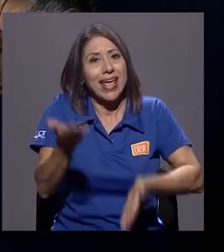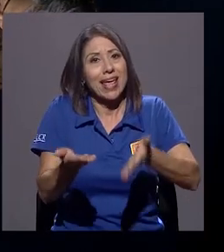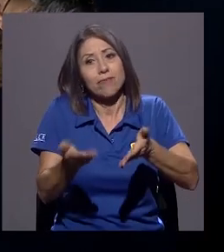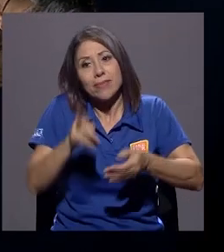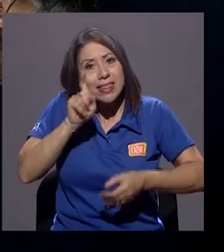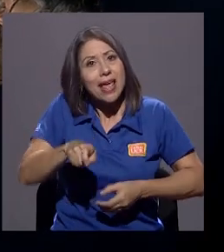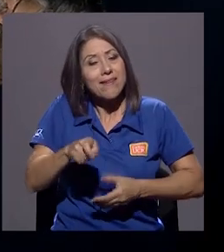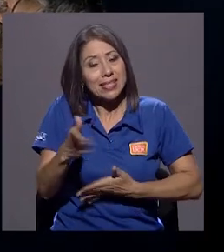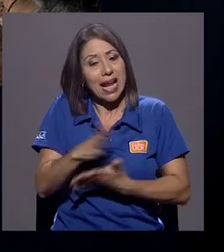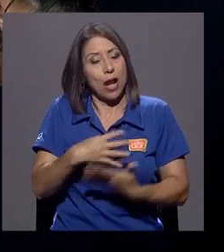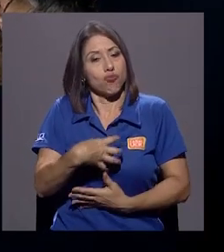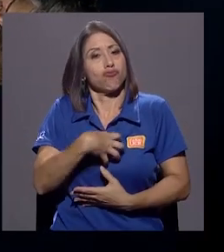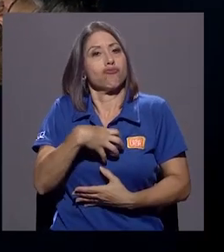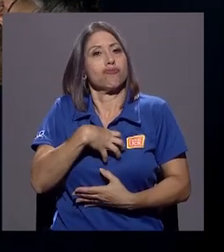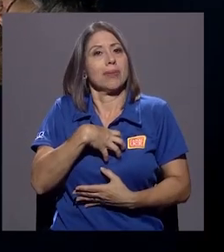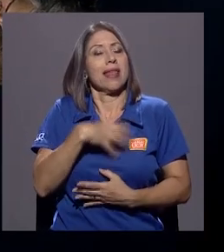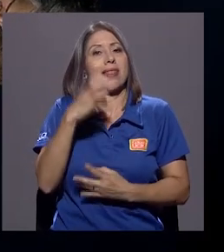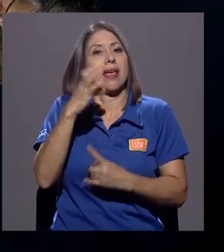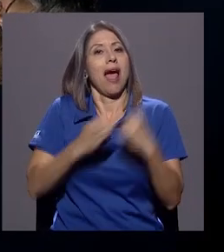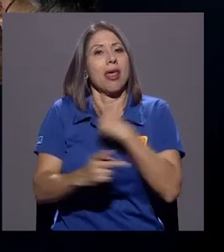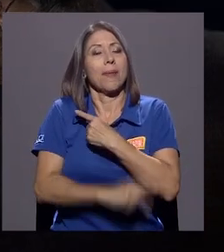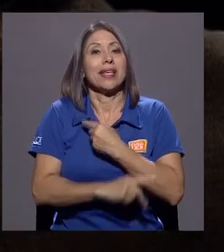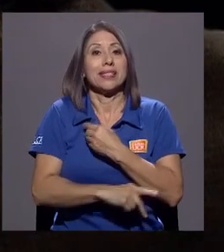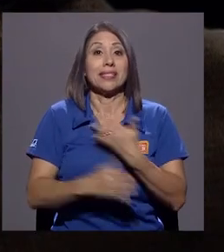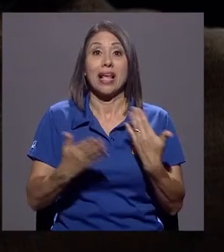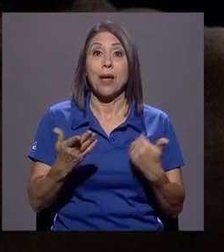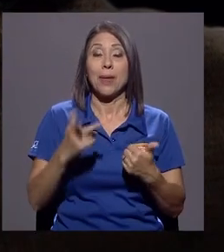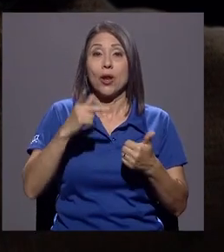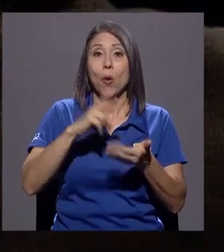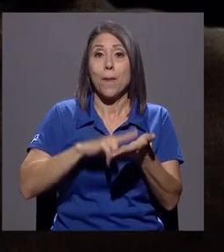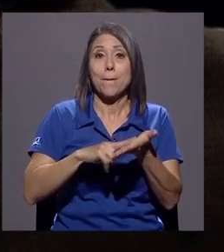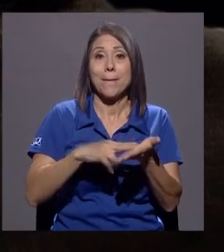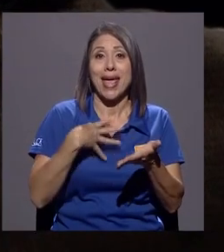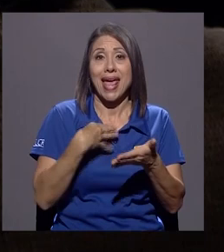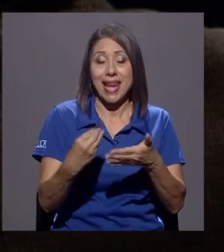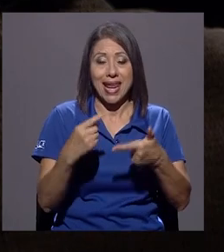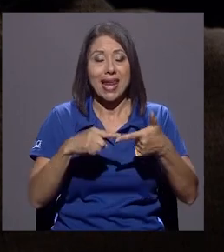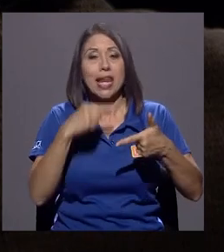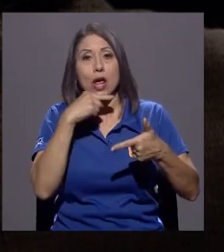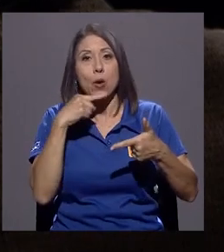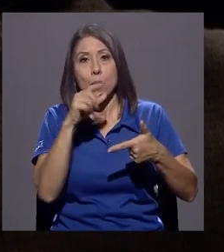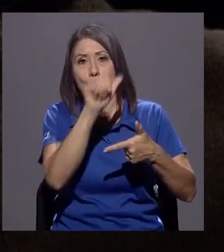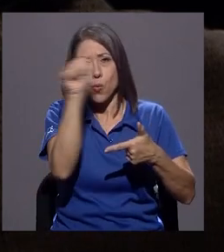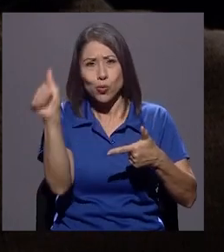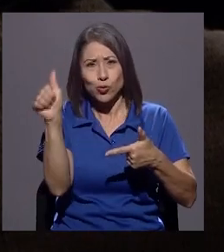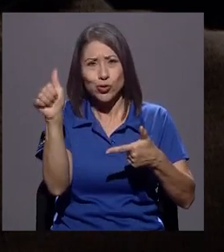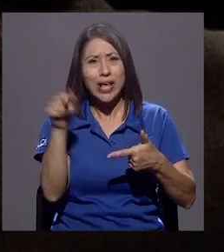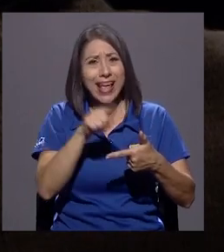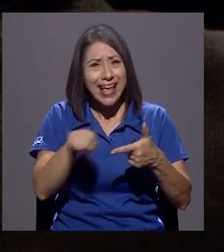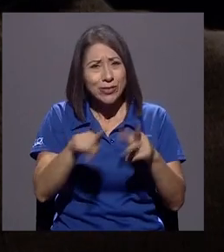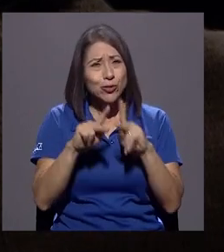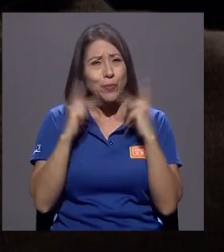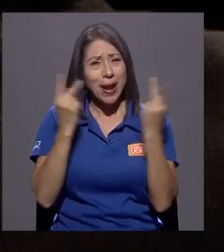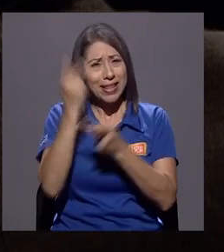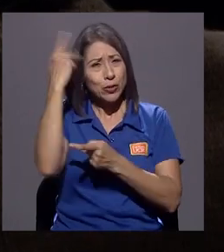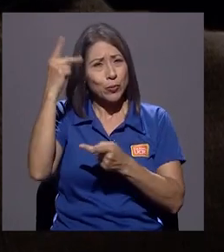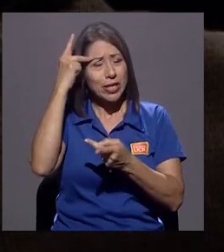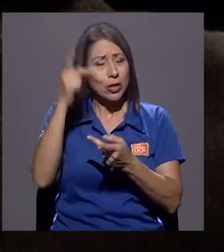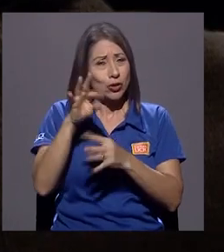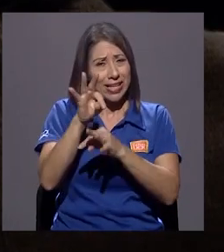las realidades de cada país de un salto pn busca esos partidos tradicionales que existen que están en aumento que